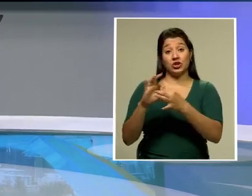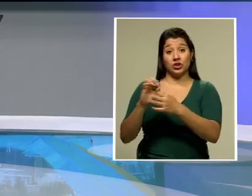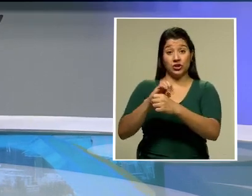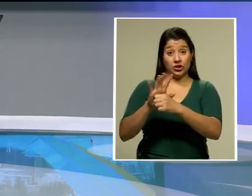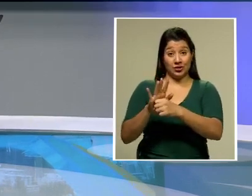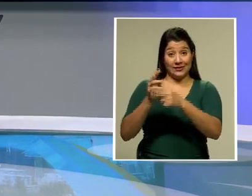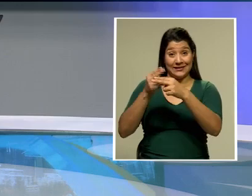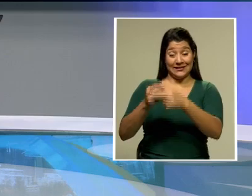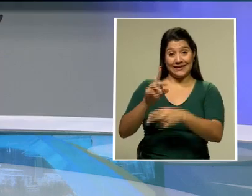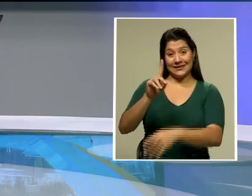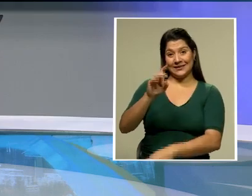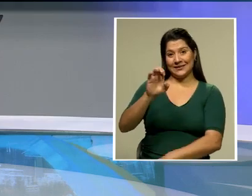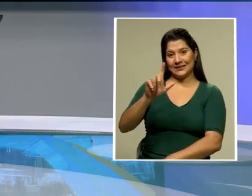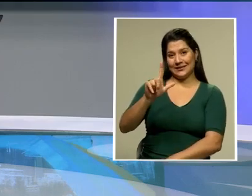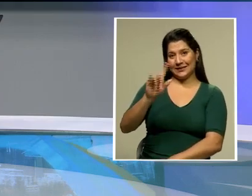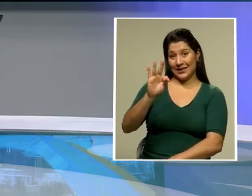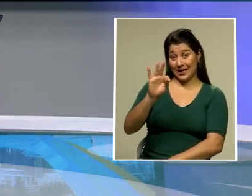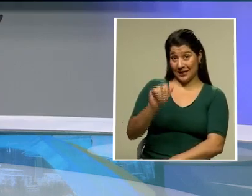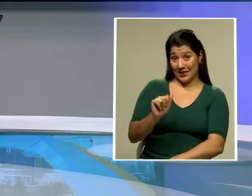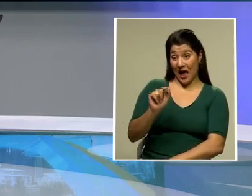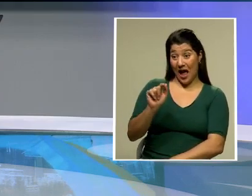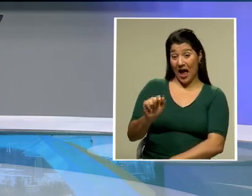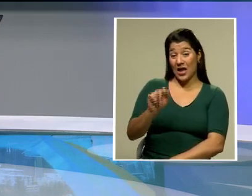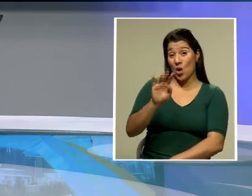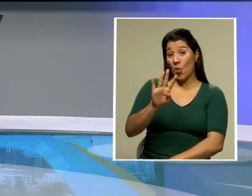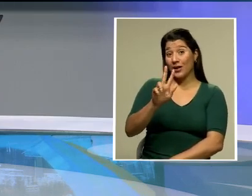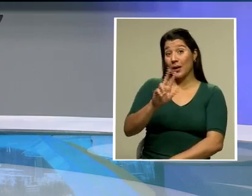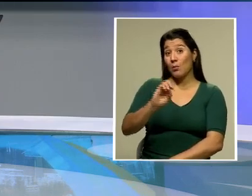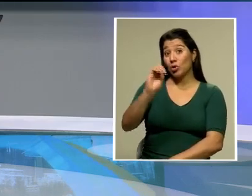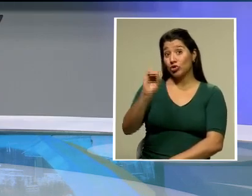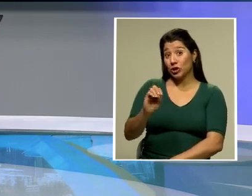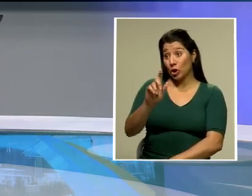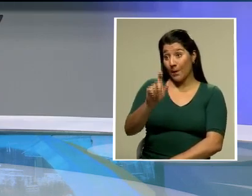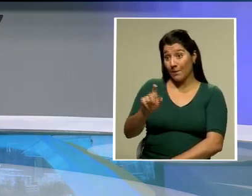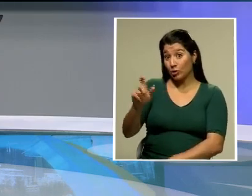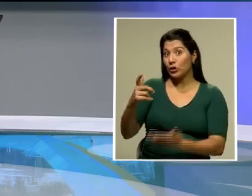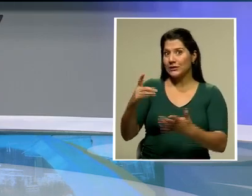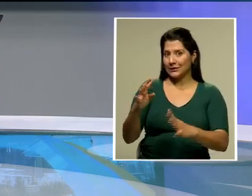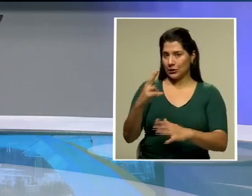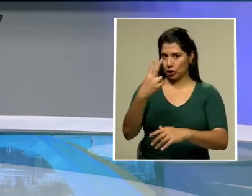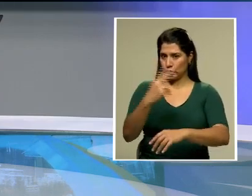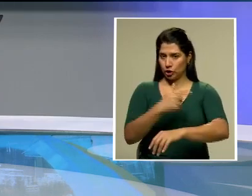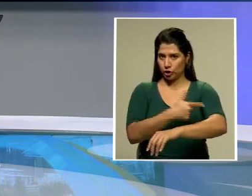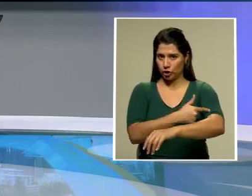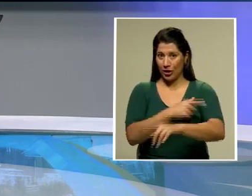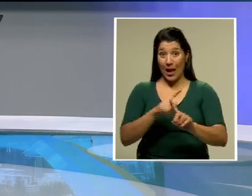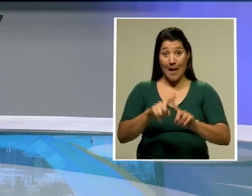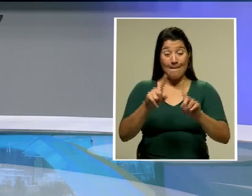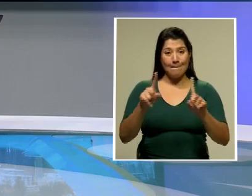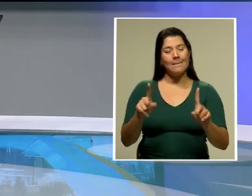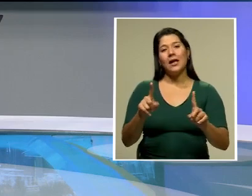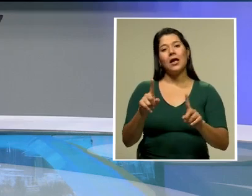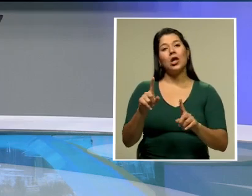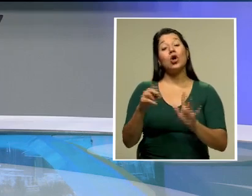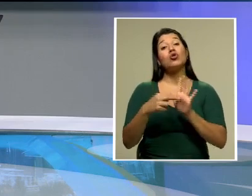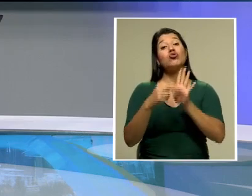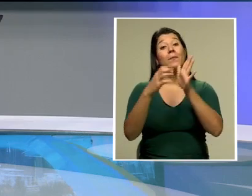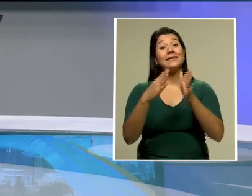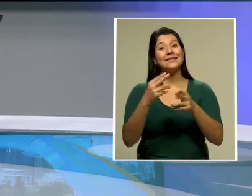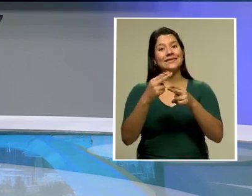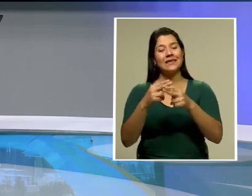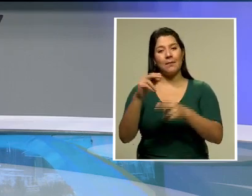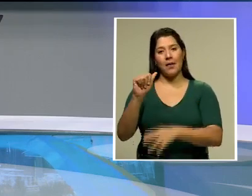El 43% de la población está completamente inmunizada, pero la canciller Angela